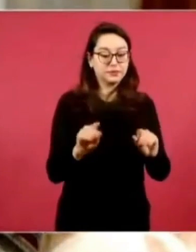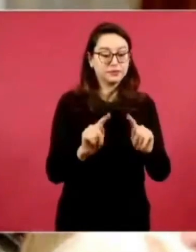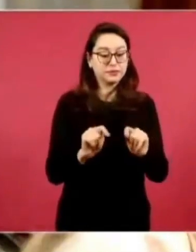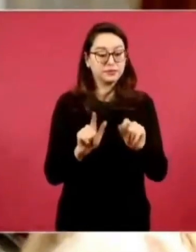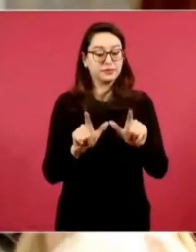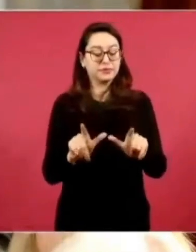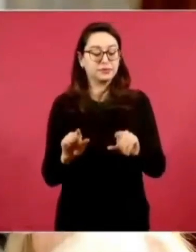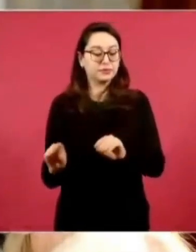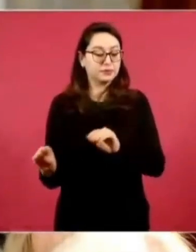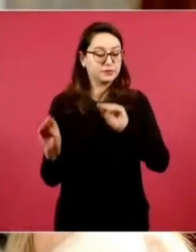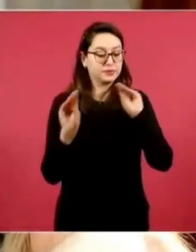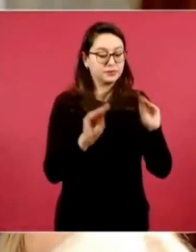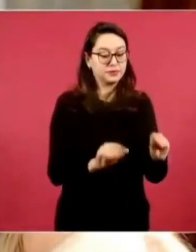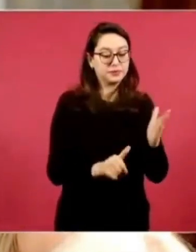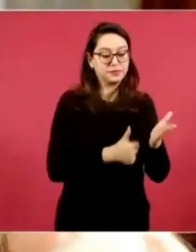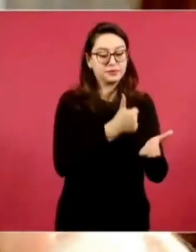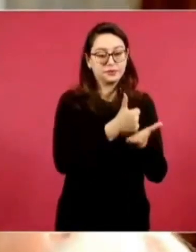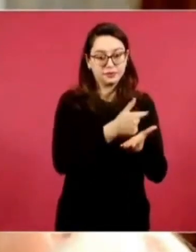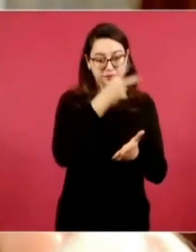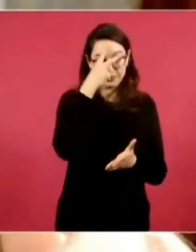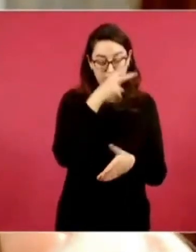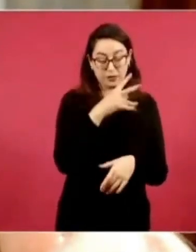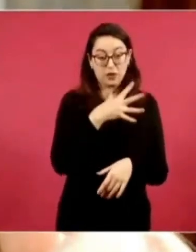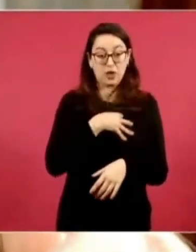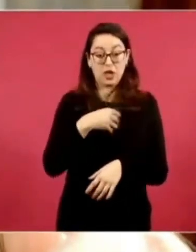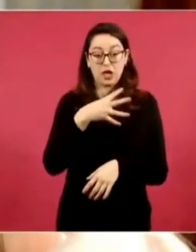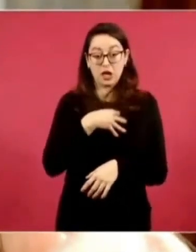siguen en manos de una red de trata de blancas.